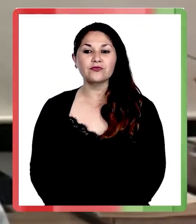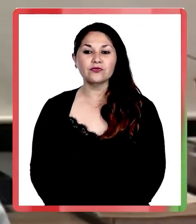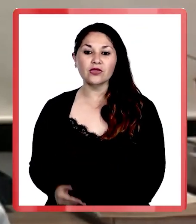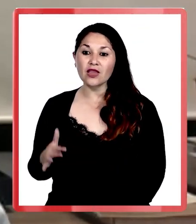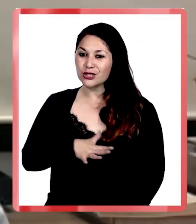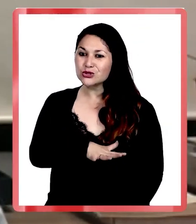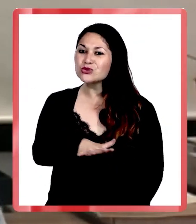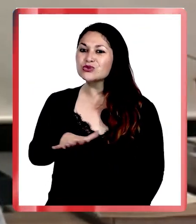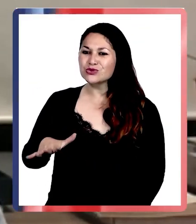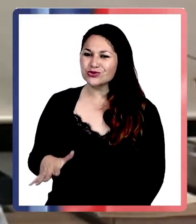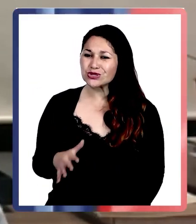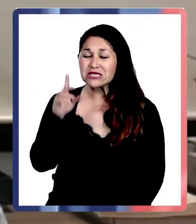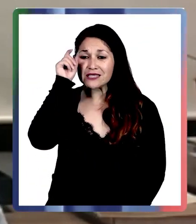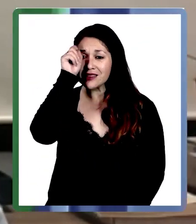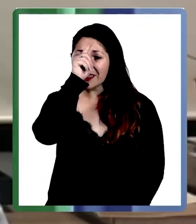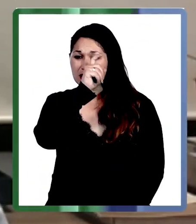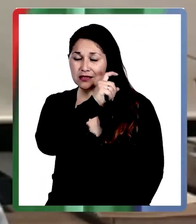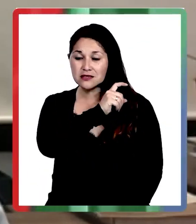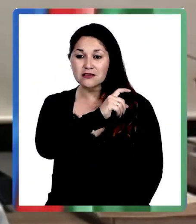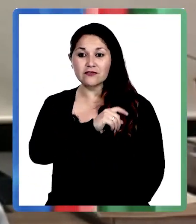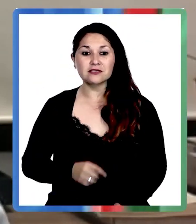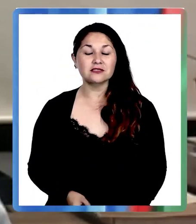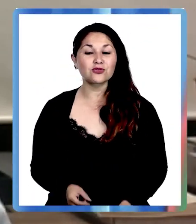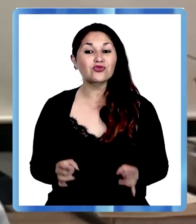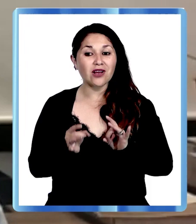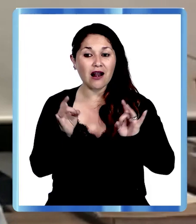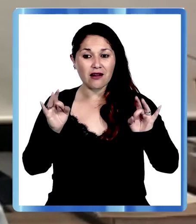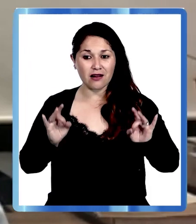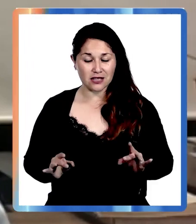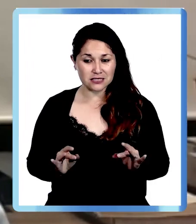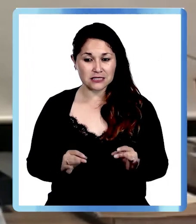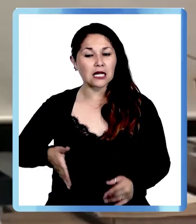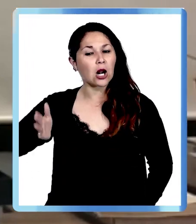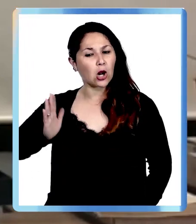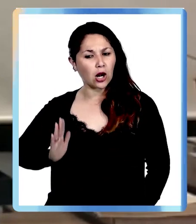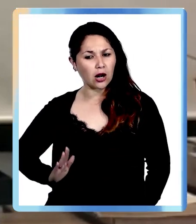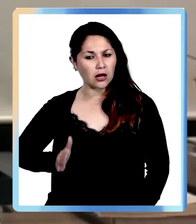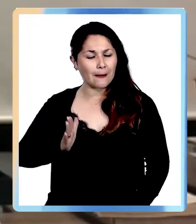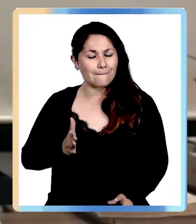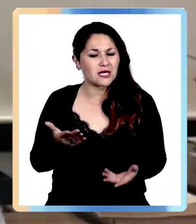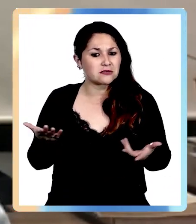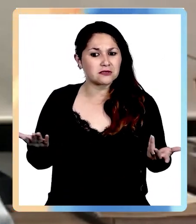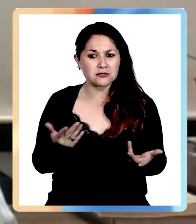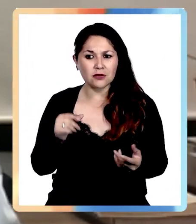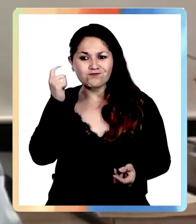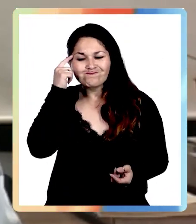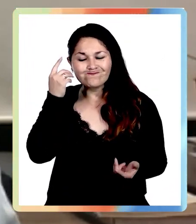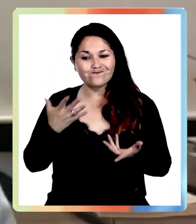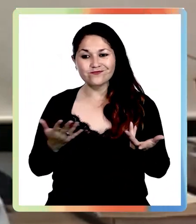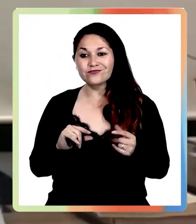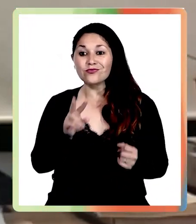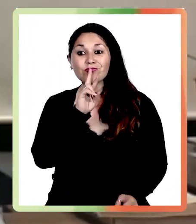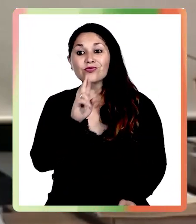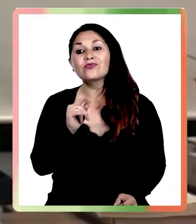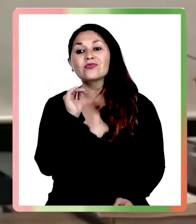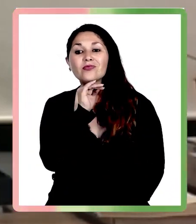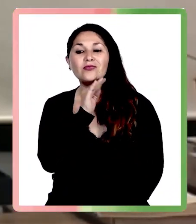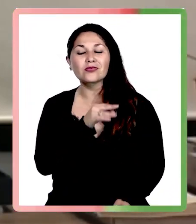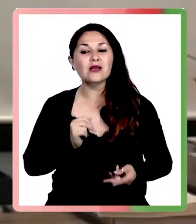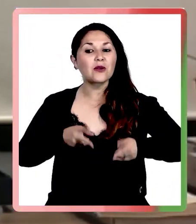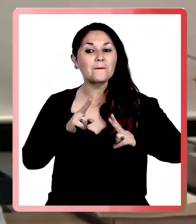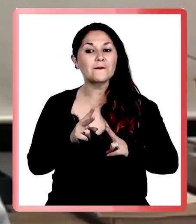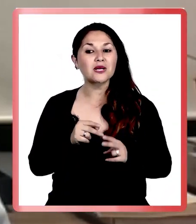situación muy crítica, muy difícil, y por eso es que tenemos que avanzar rápido en una legislación adecuada que